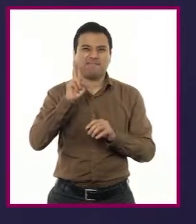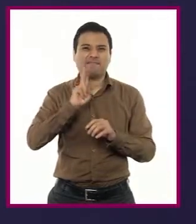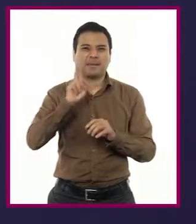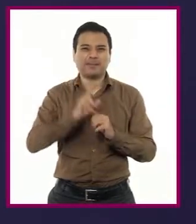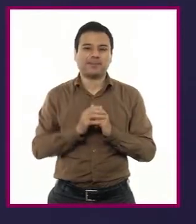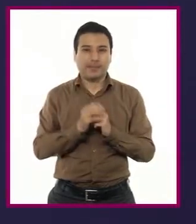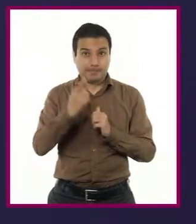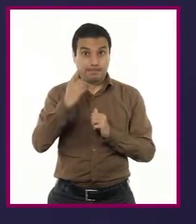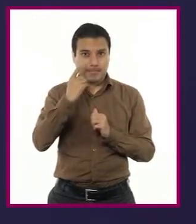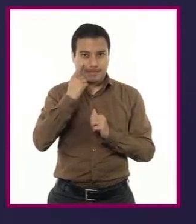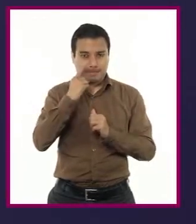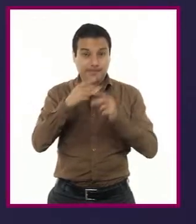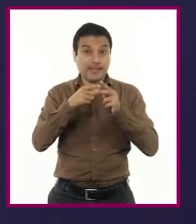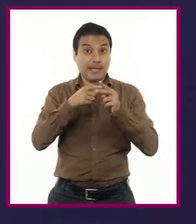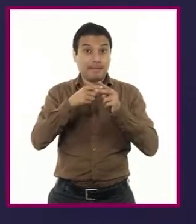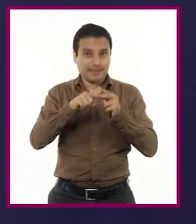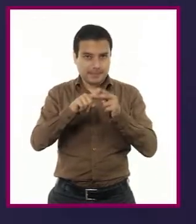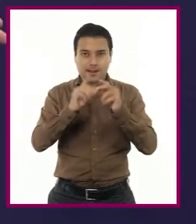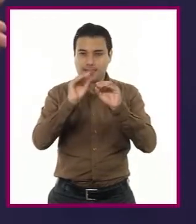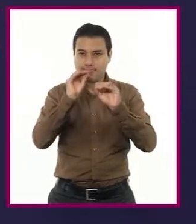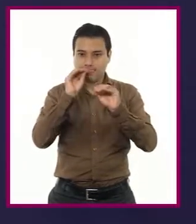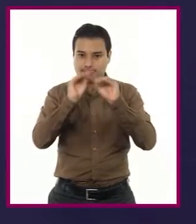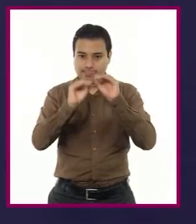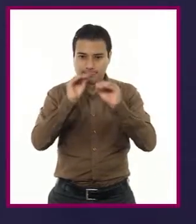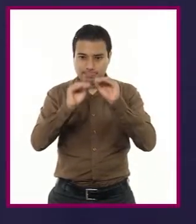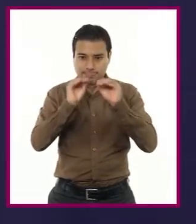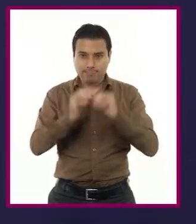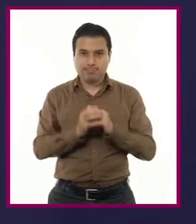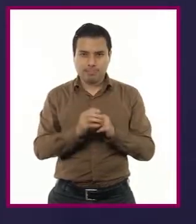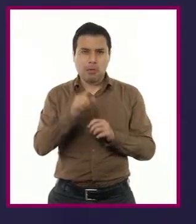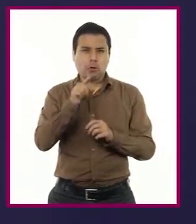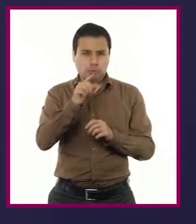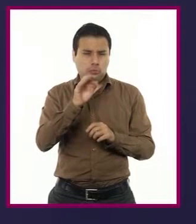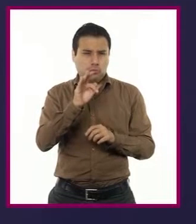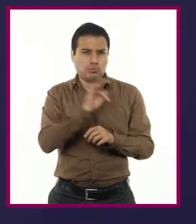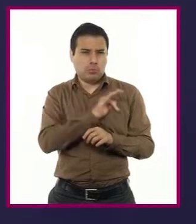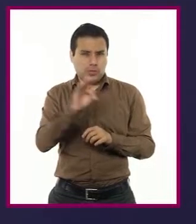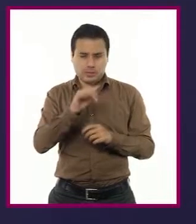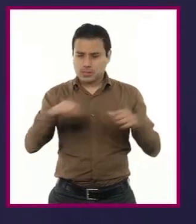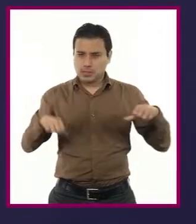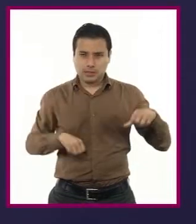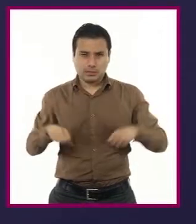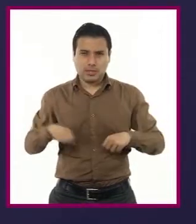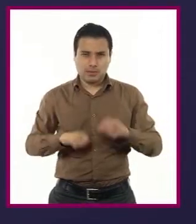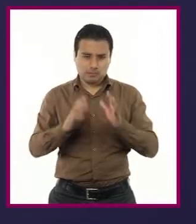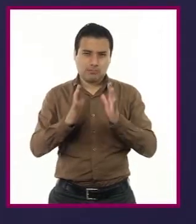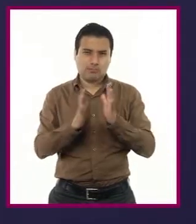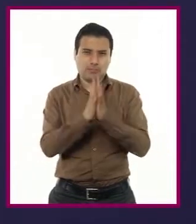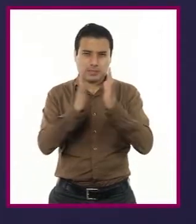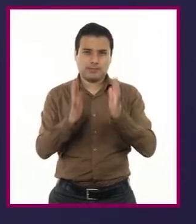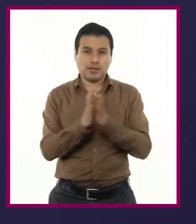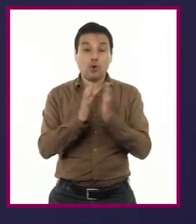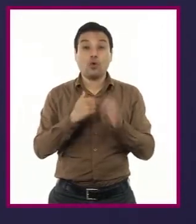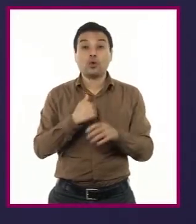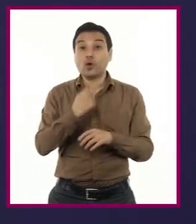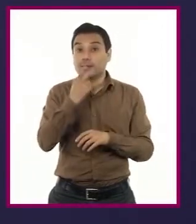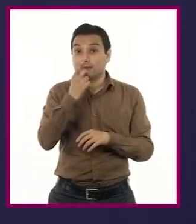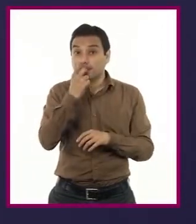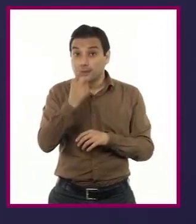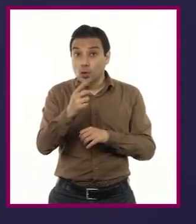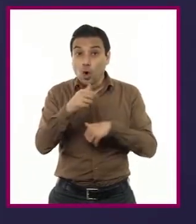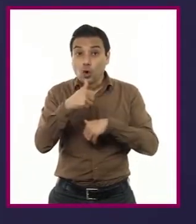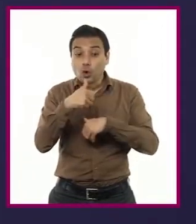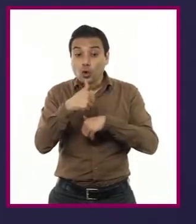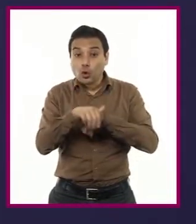Comencemos construyendo algunos triángulos. Ustedes en casa pueden seguir la actividad. Les daré algunas medidas específicas y veremos